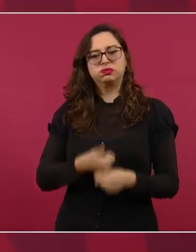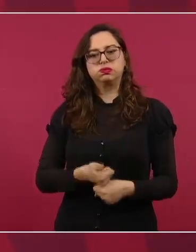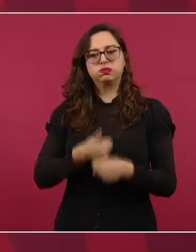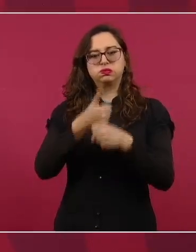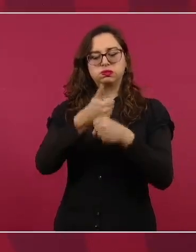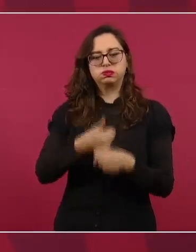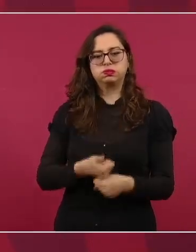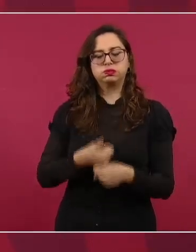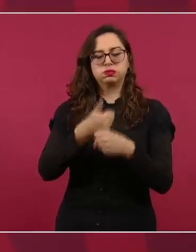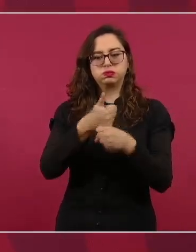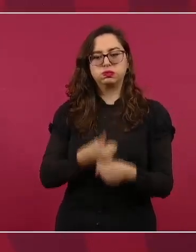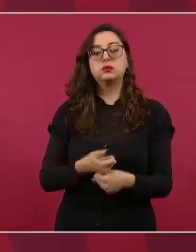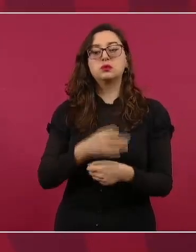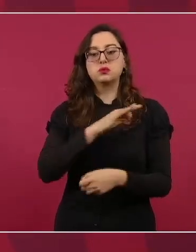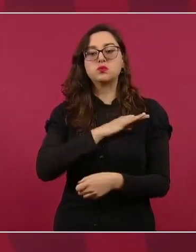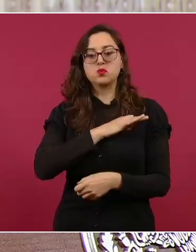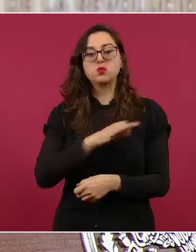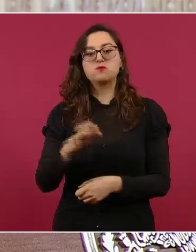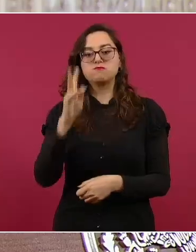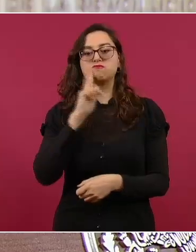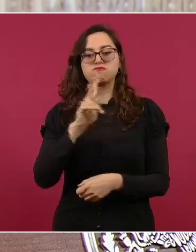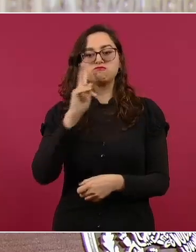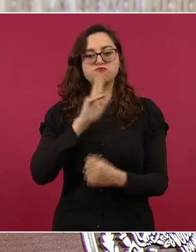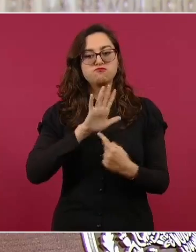Eso se puede probar.